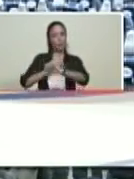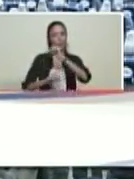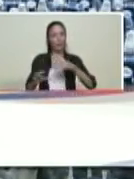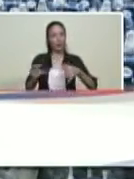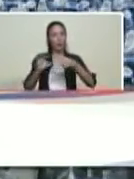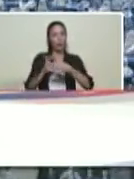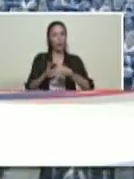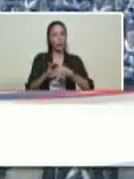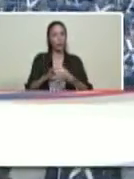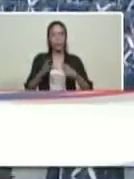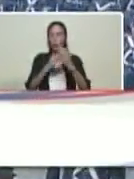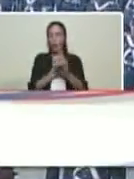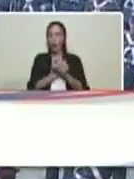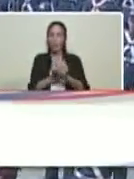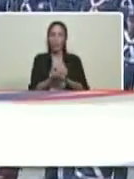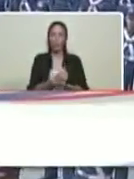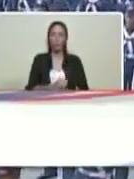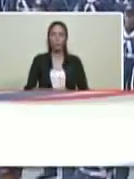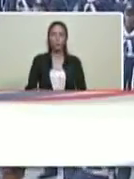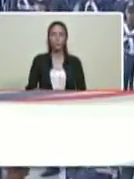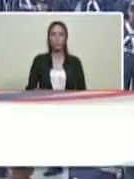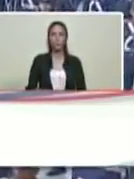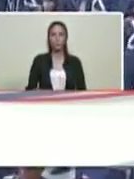de nuestras fuerzas